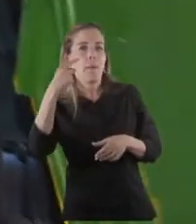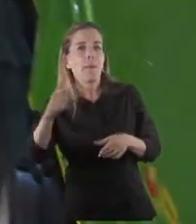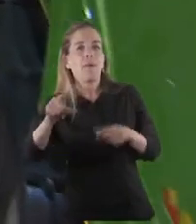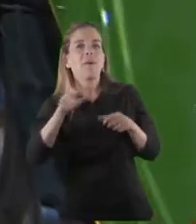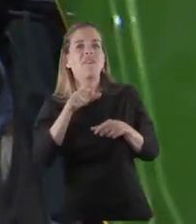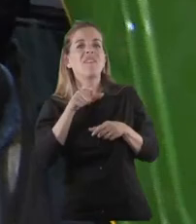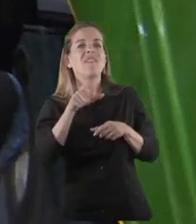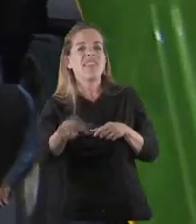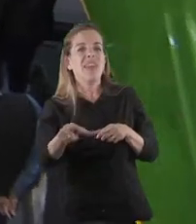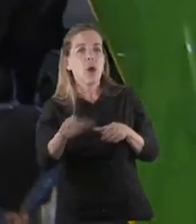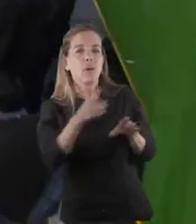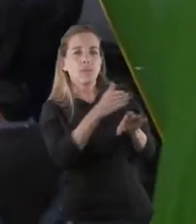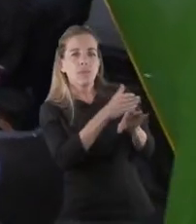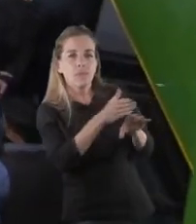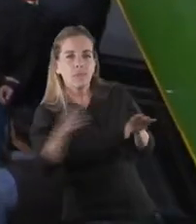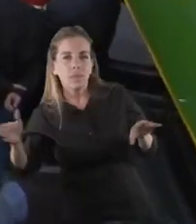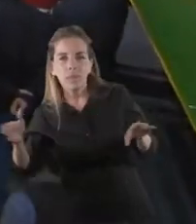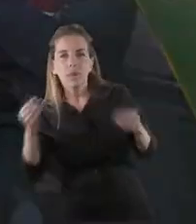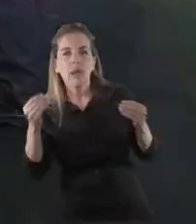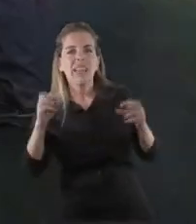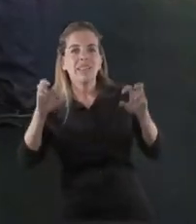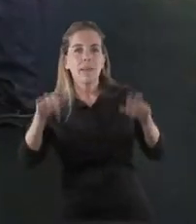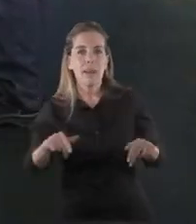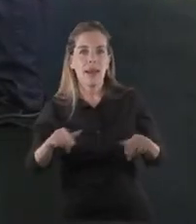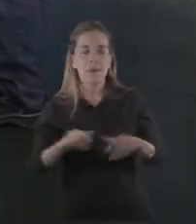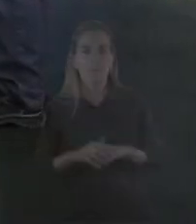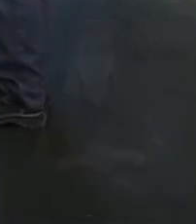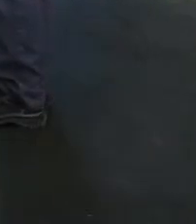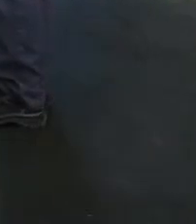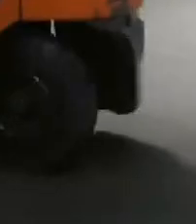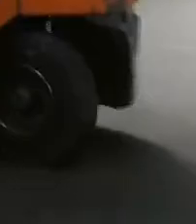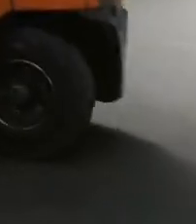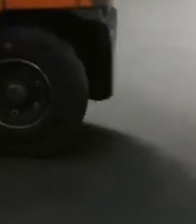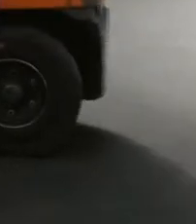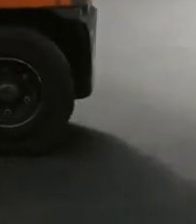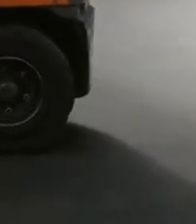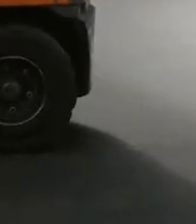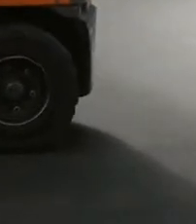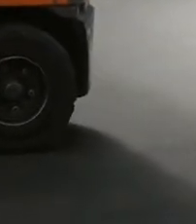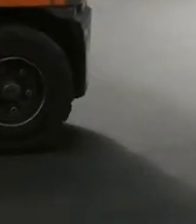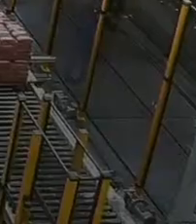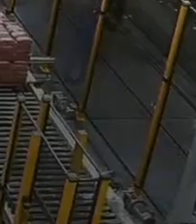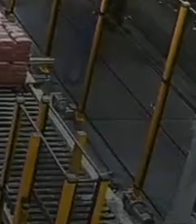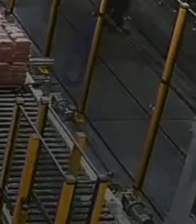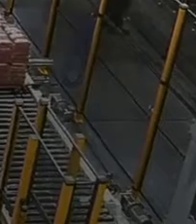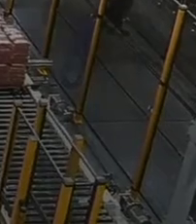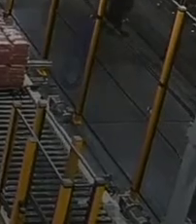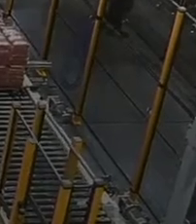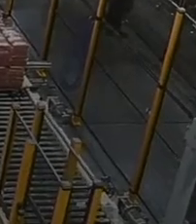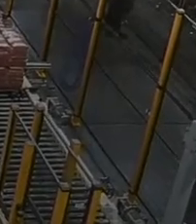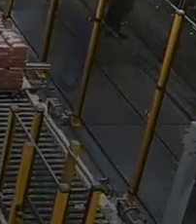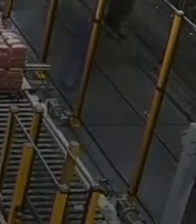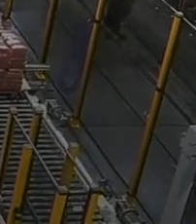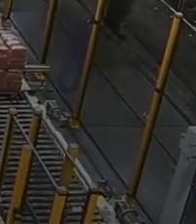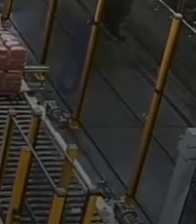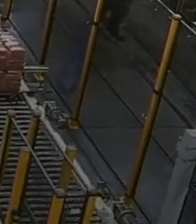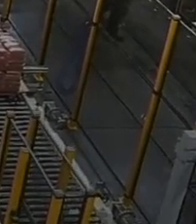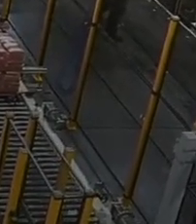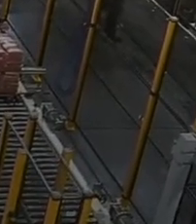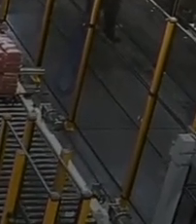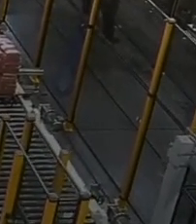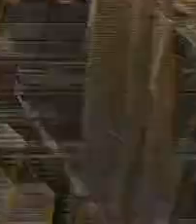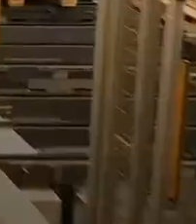imágenes el significado del programa. En el Programa Nacional de Desarrollo de Proveedores, potenciamos el crecimiento de las